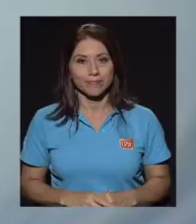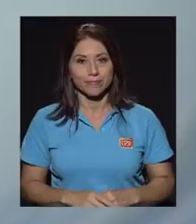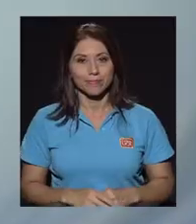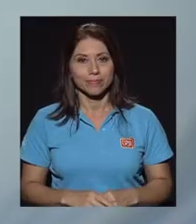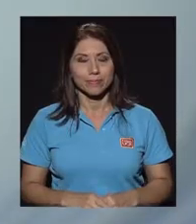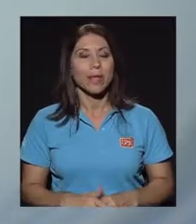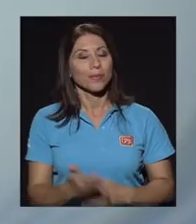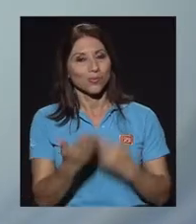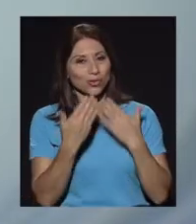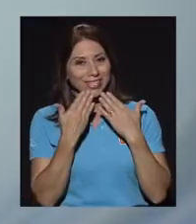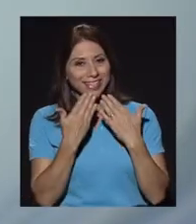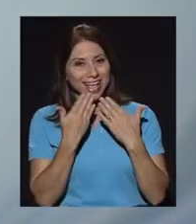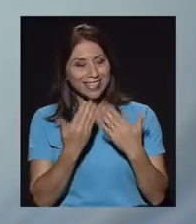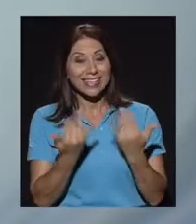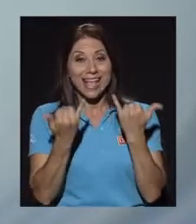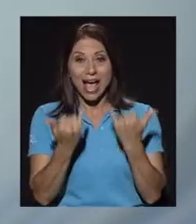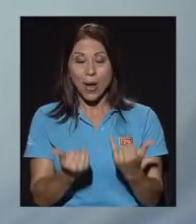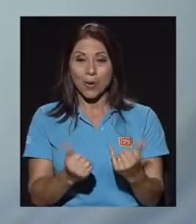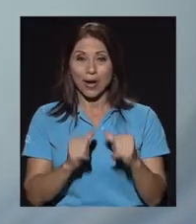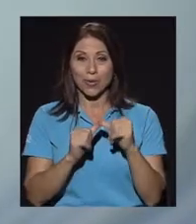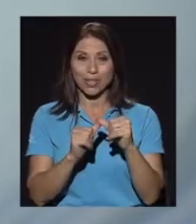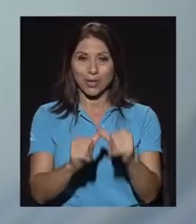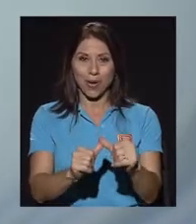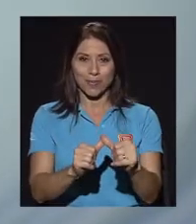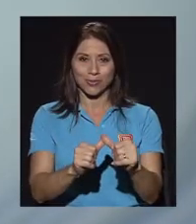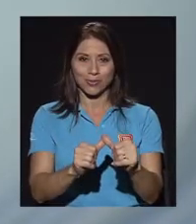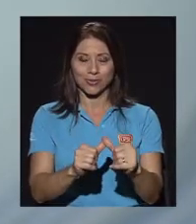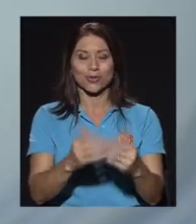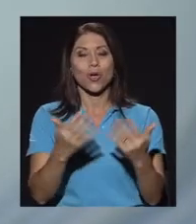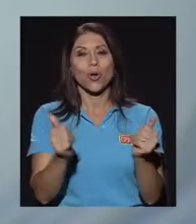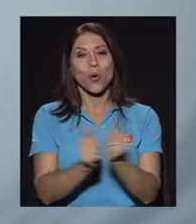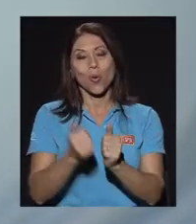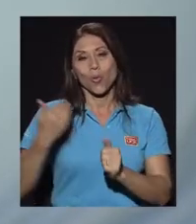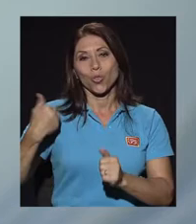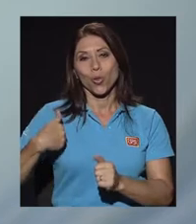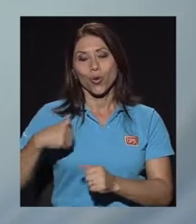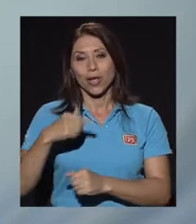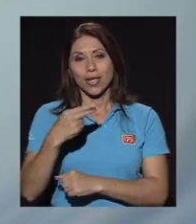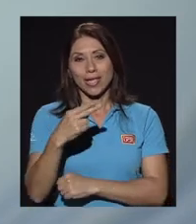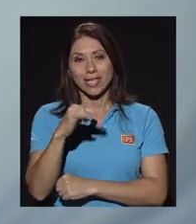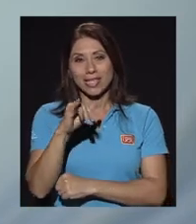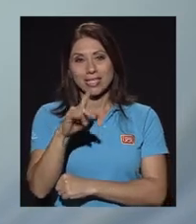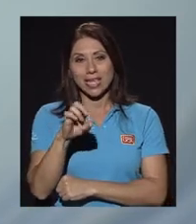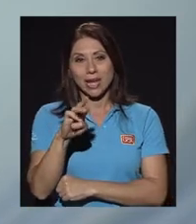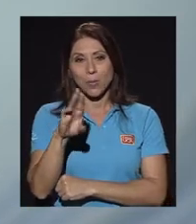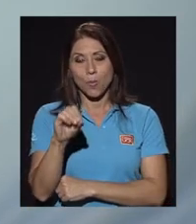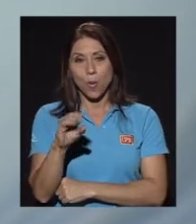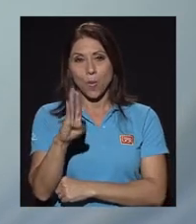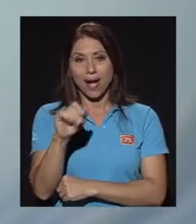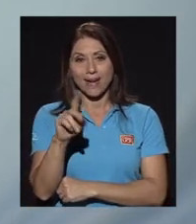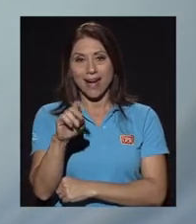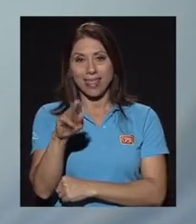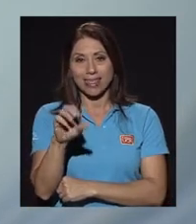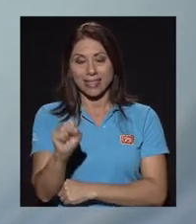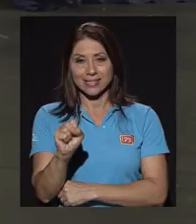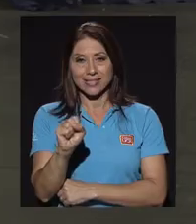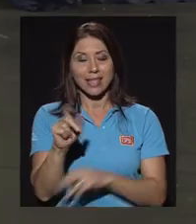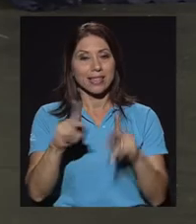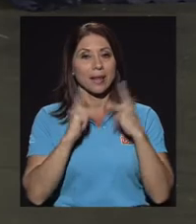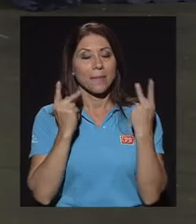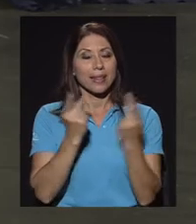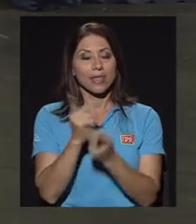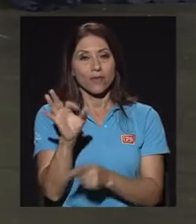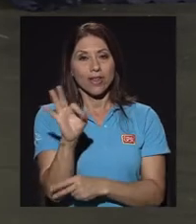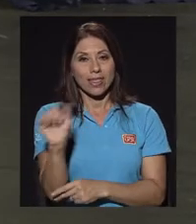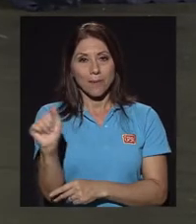gracias. Continuamos de manera inversa con don Guillermo Barrantes del Partido Frente Amplio.